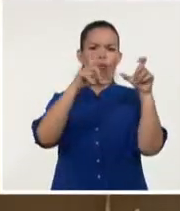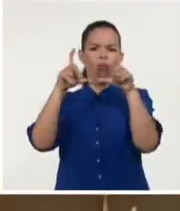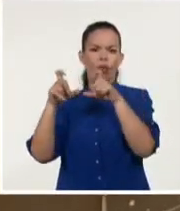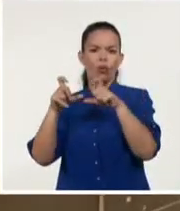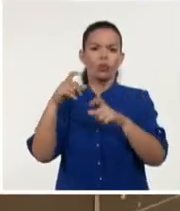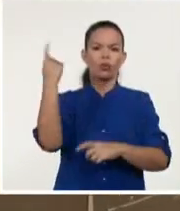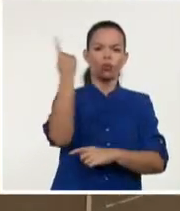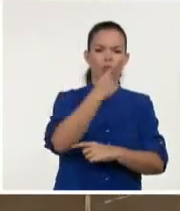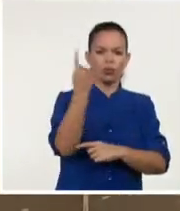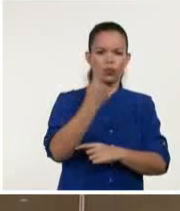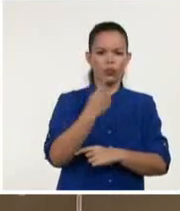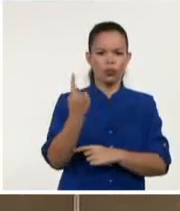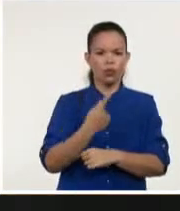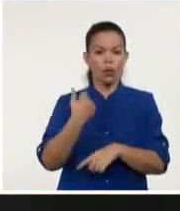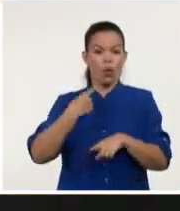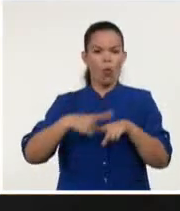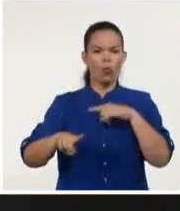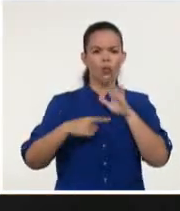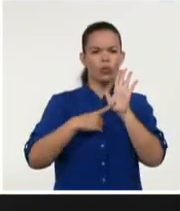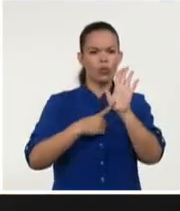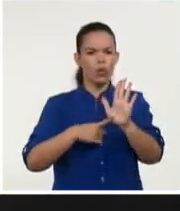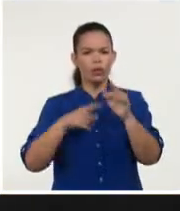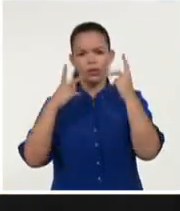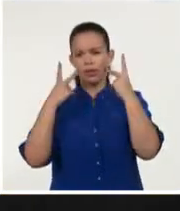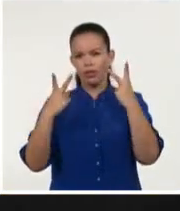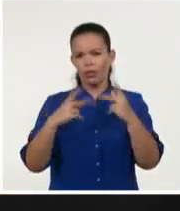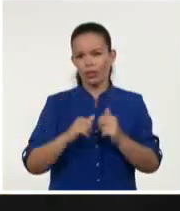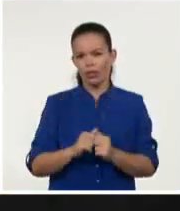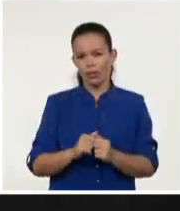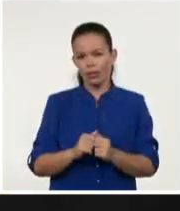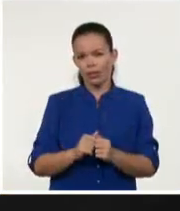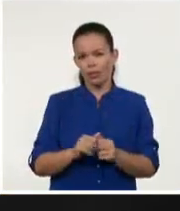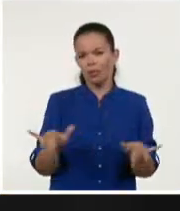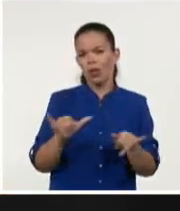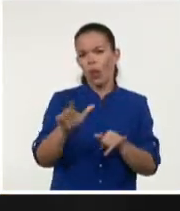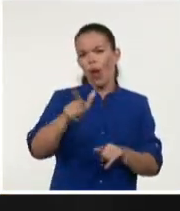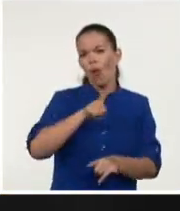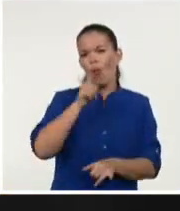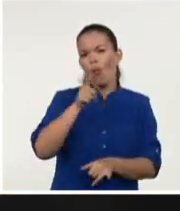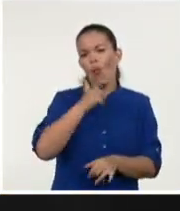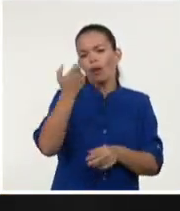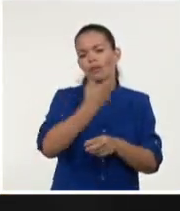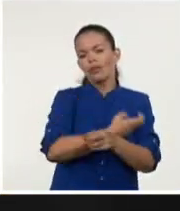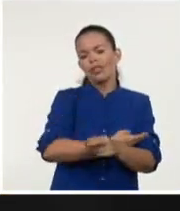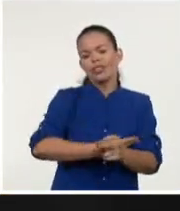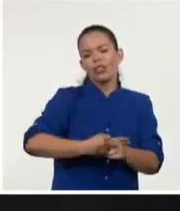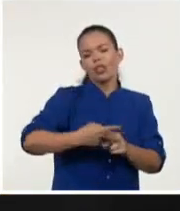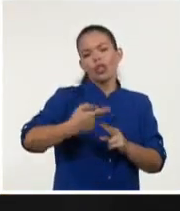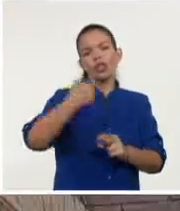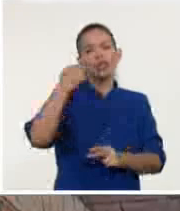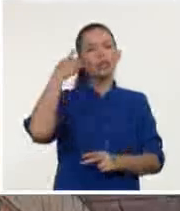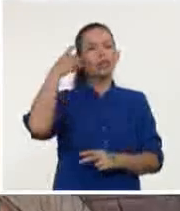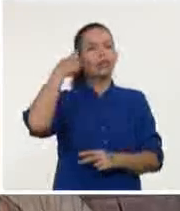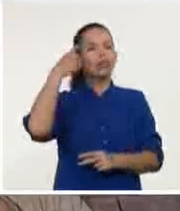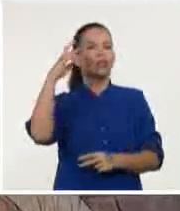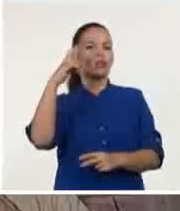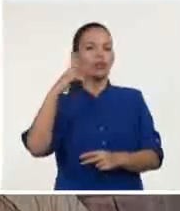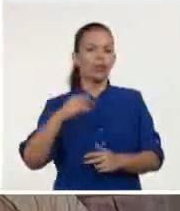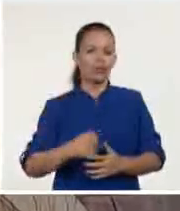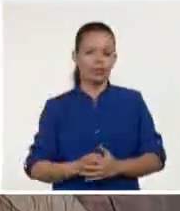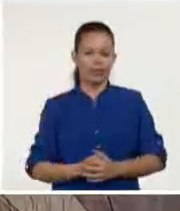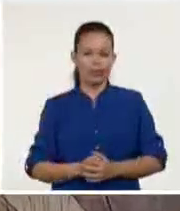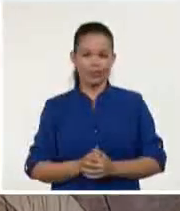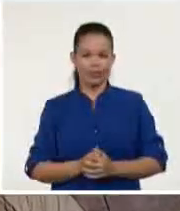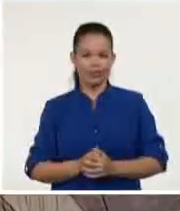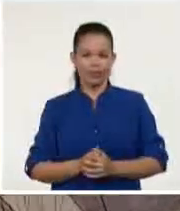pintura y fractura la bidimensionalidad. Cuenta una historia en cada pieza, donde vivir es llamado a la armonía.